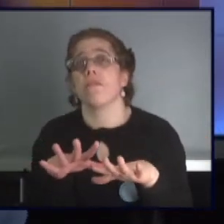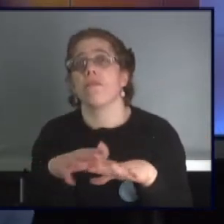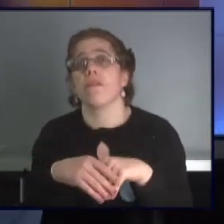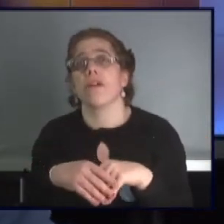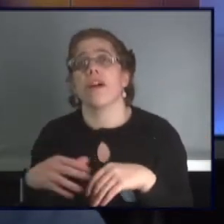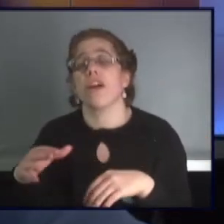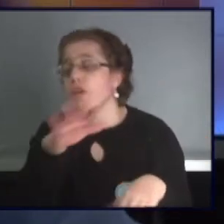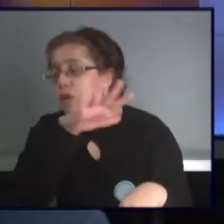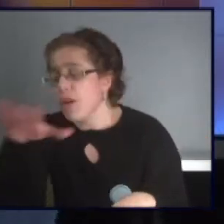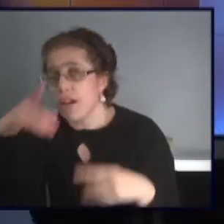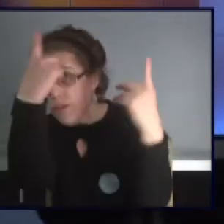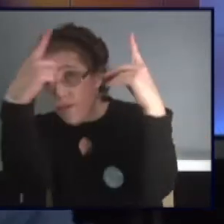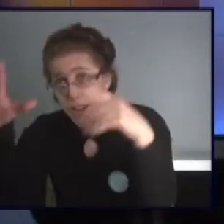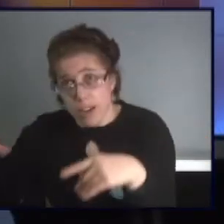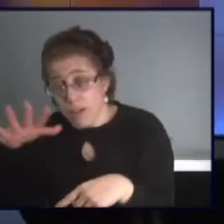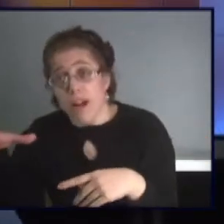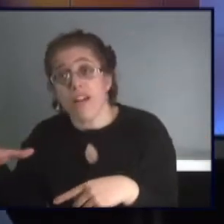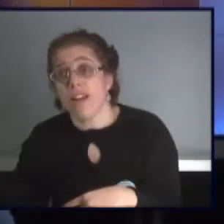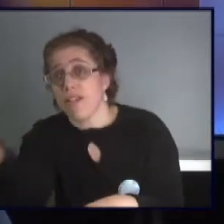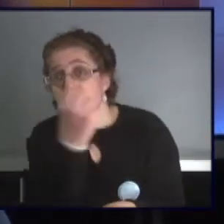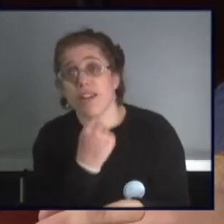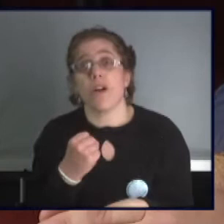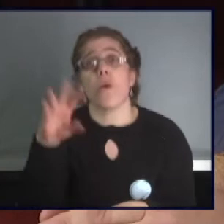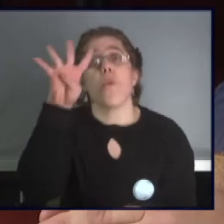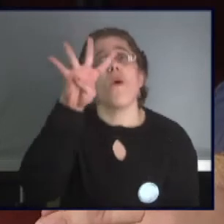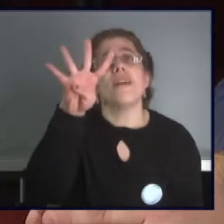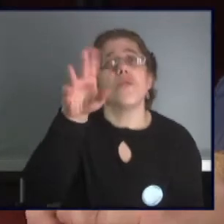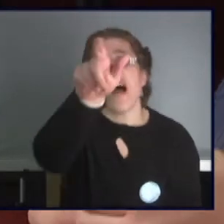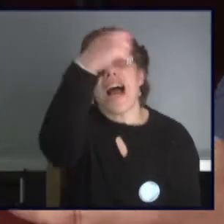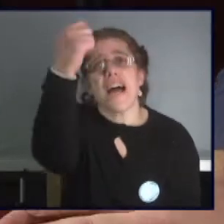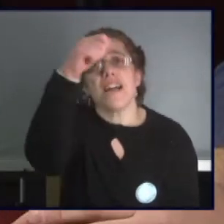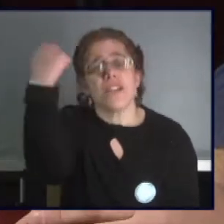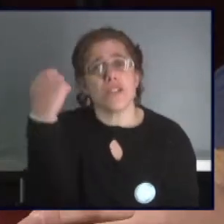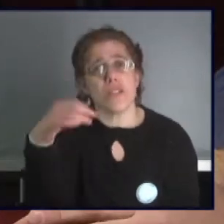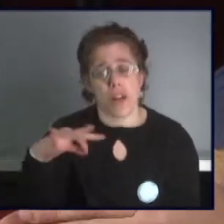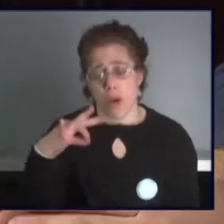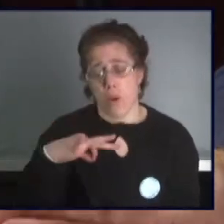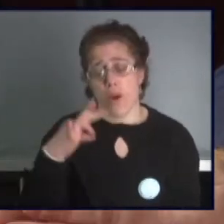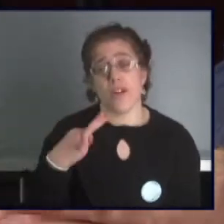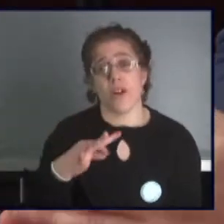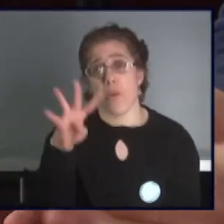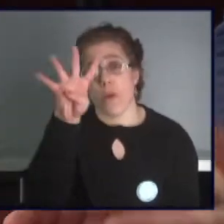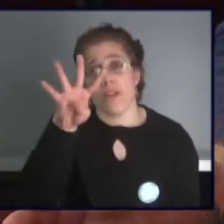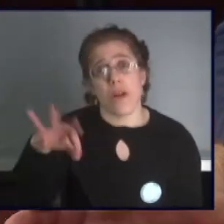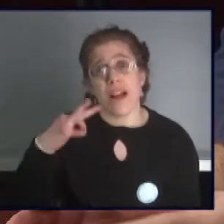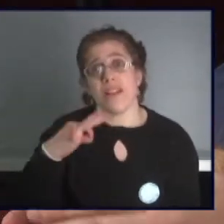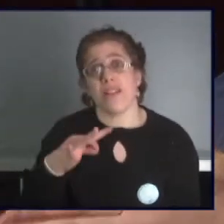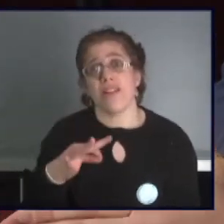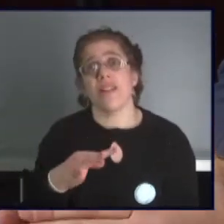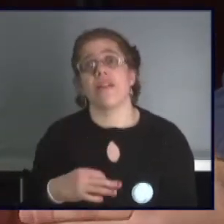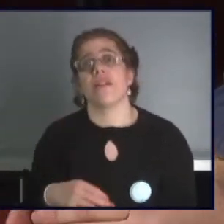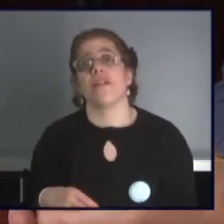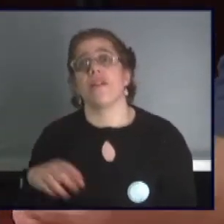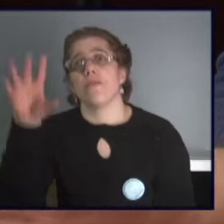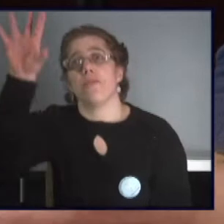hemos logrado en estos cuatro años que tiene el frente de izquierda con los diputados legisladores sea provinciales